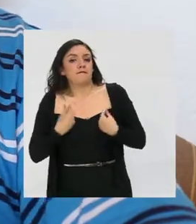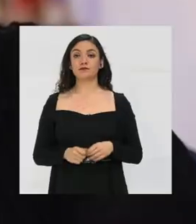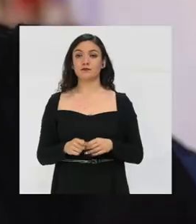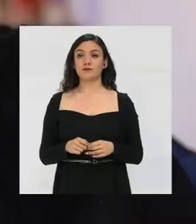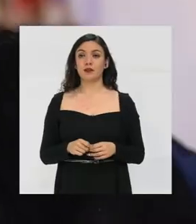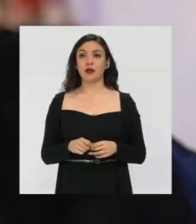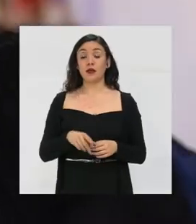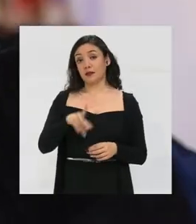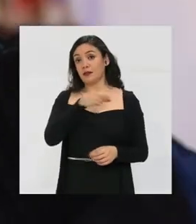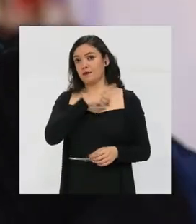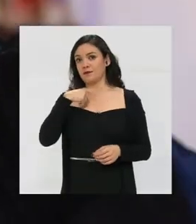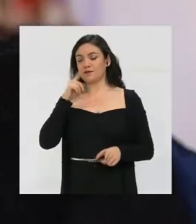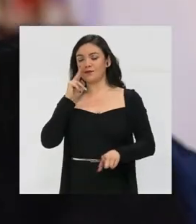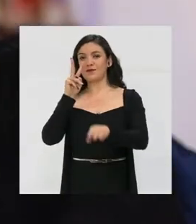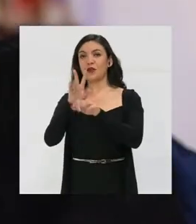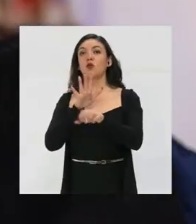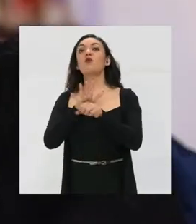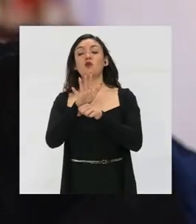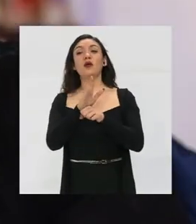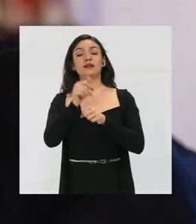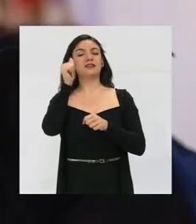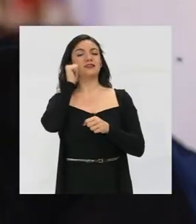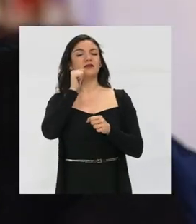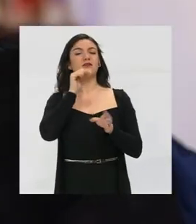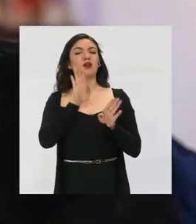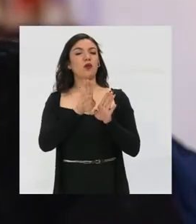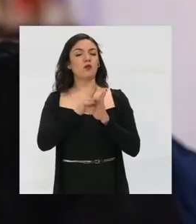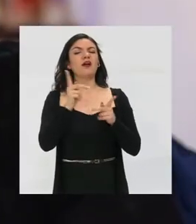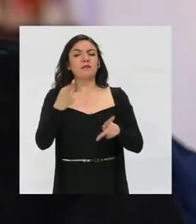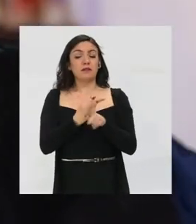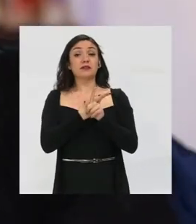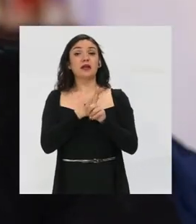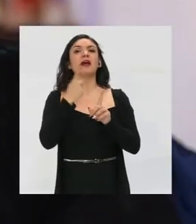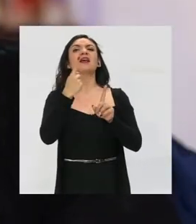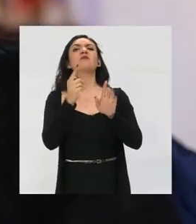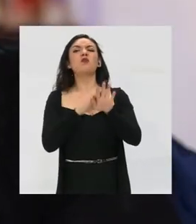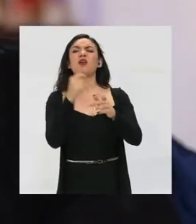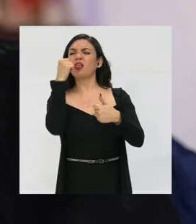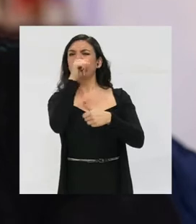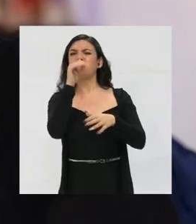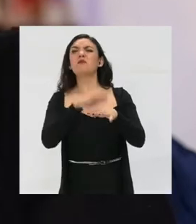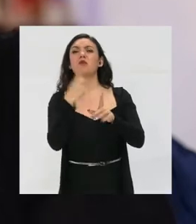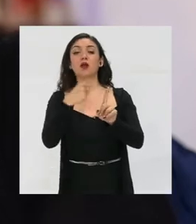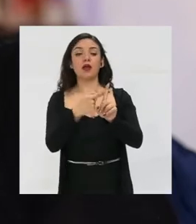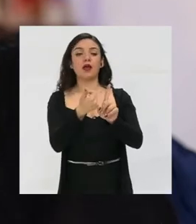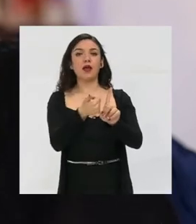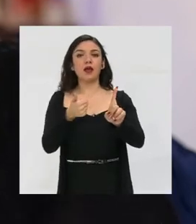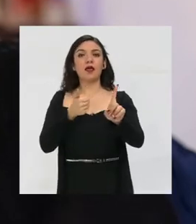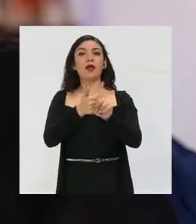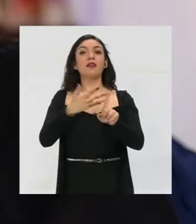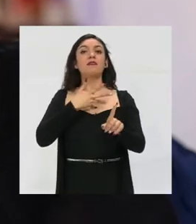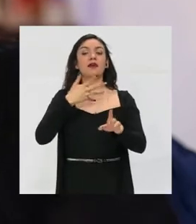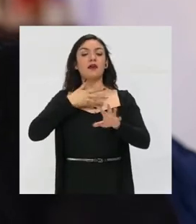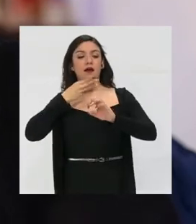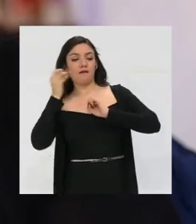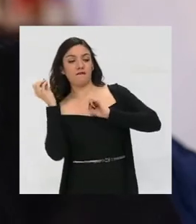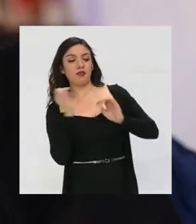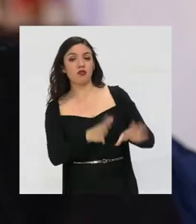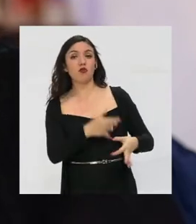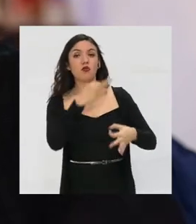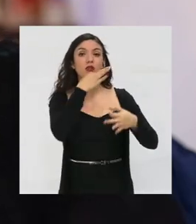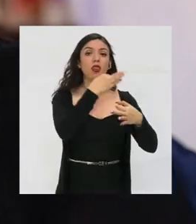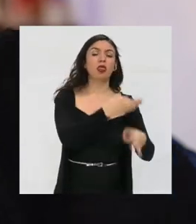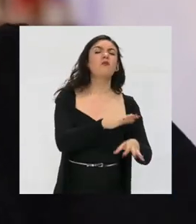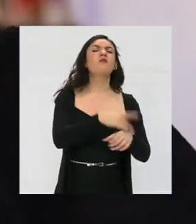puerta. Ver realmente lo que está pasando, porque detrás de una adicción, atrás de la adicción siempre hay